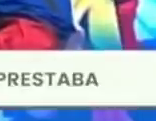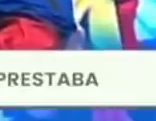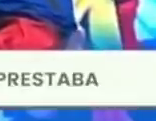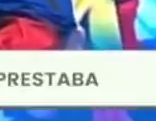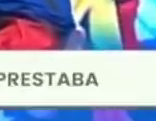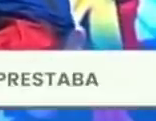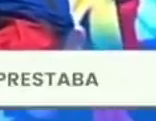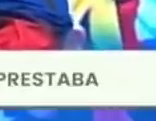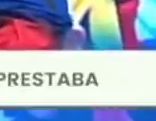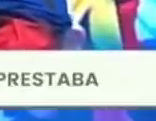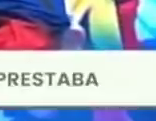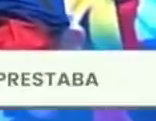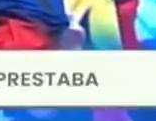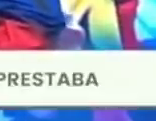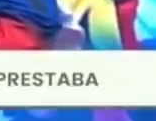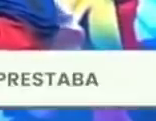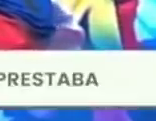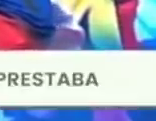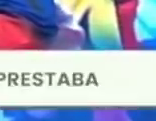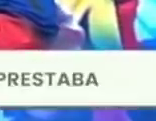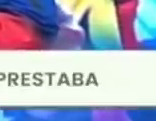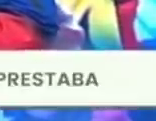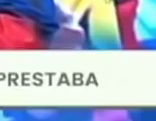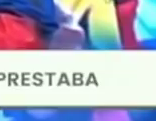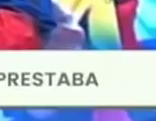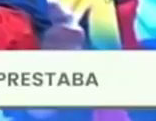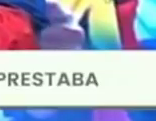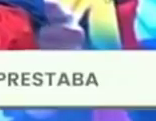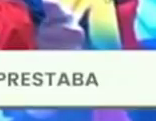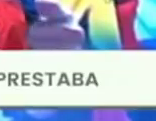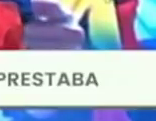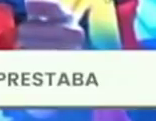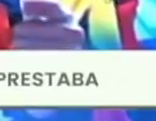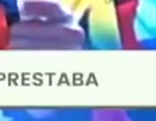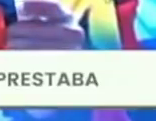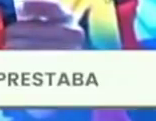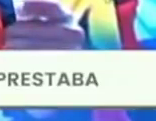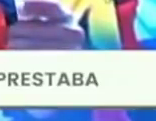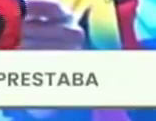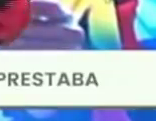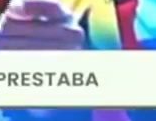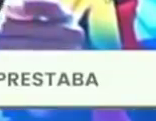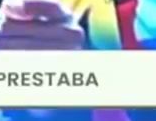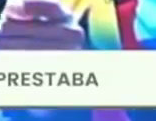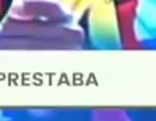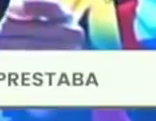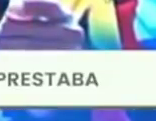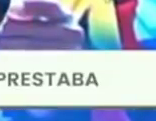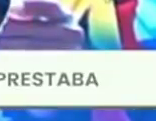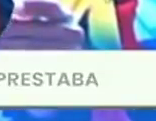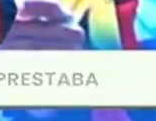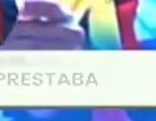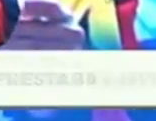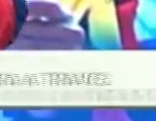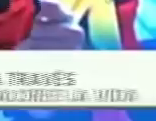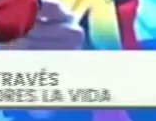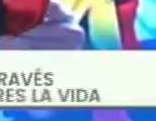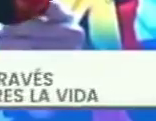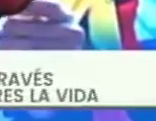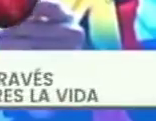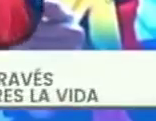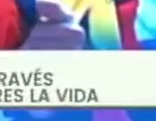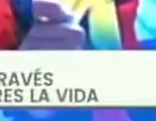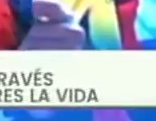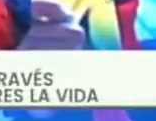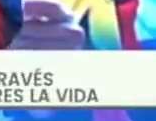¿no? Y de los virus, hay mejores capacidades para cuidar la vida.